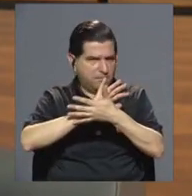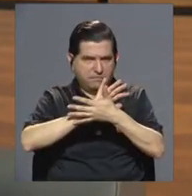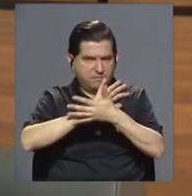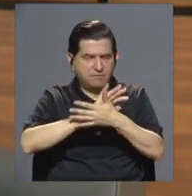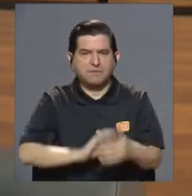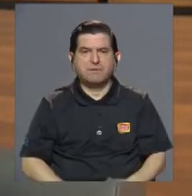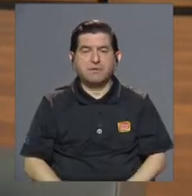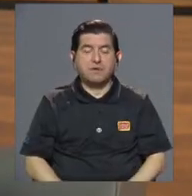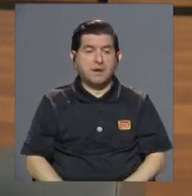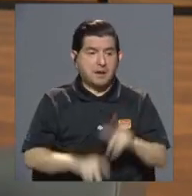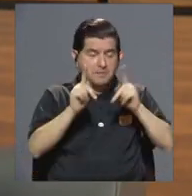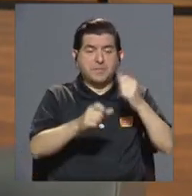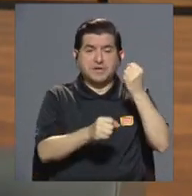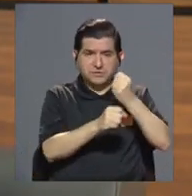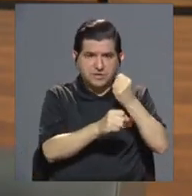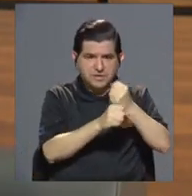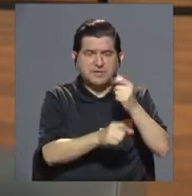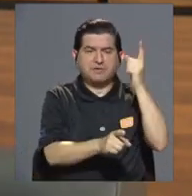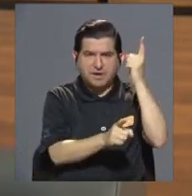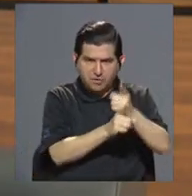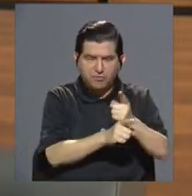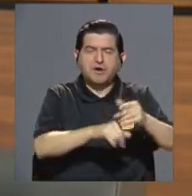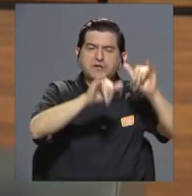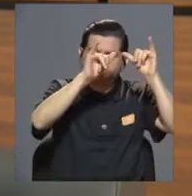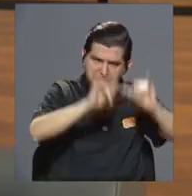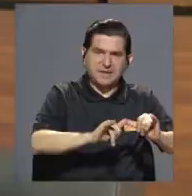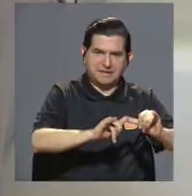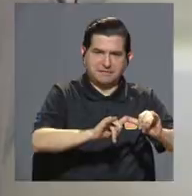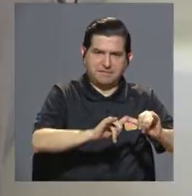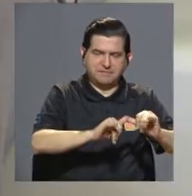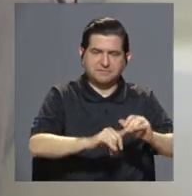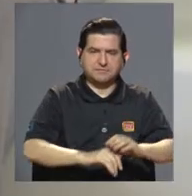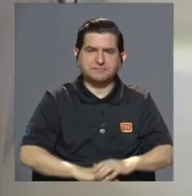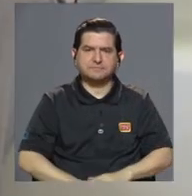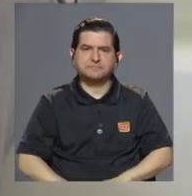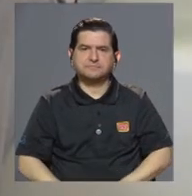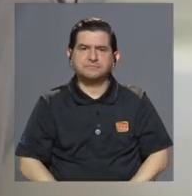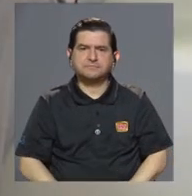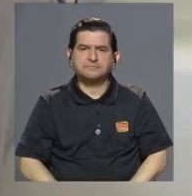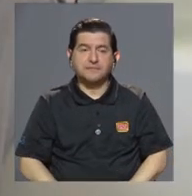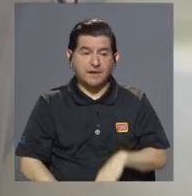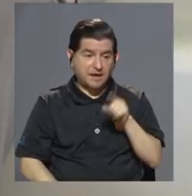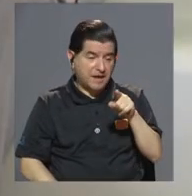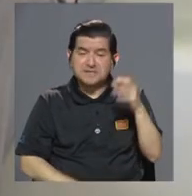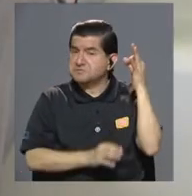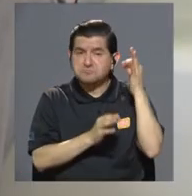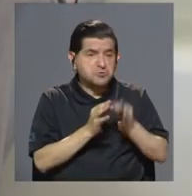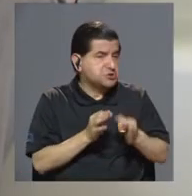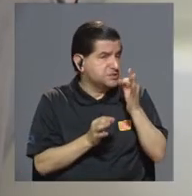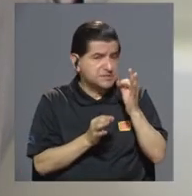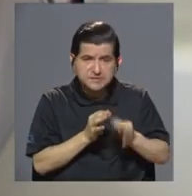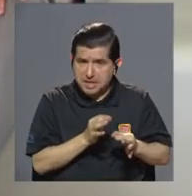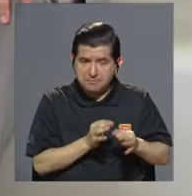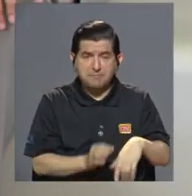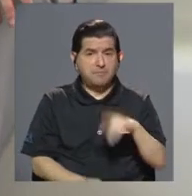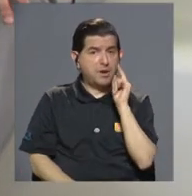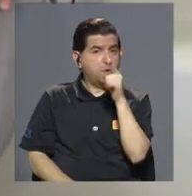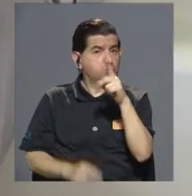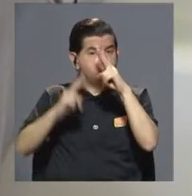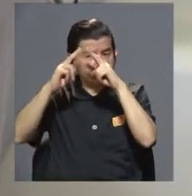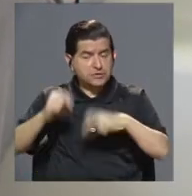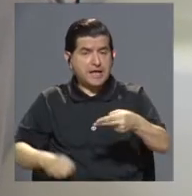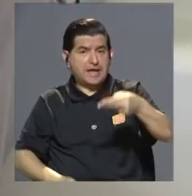el que hace lo correcto tarde o temprano prevalece. Digamos, es así de simple. Y si usted